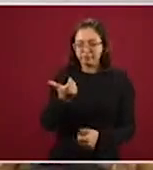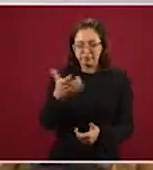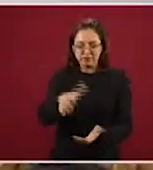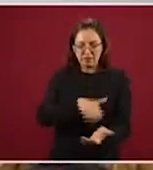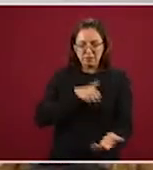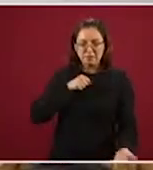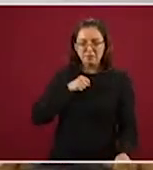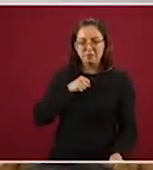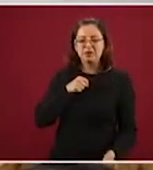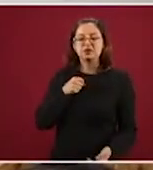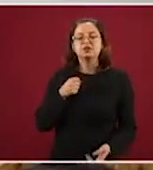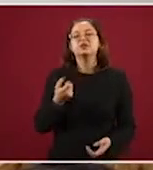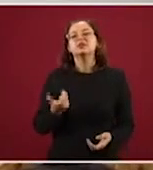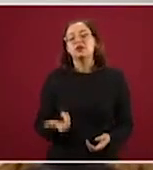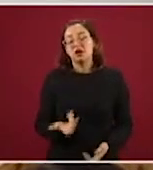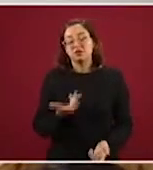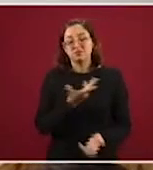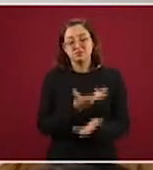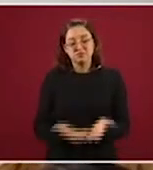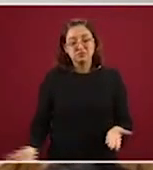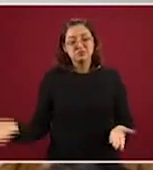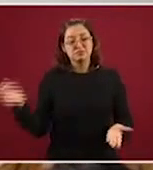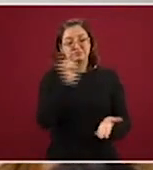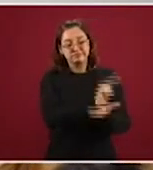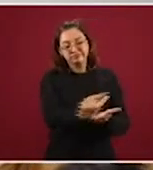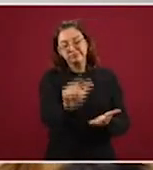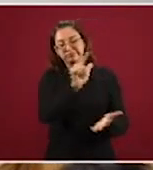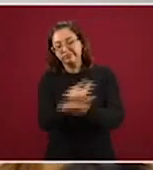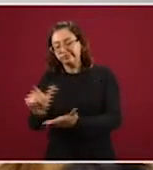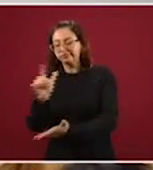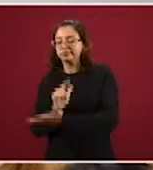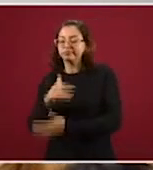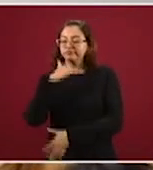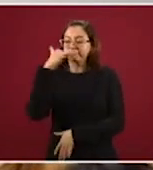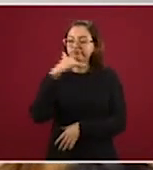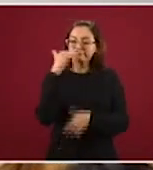Entonces, estamos limpiando de corrupción. Entonces, por eso pido el apoyo de la gente.